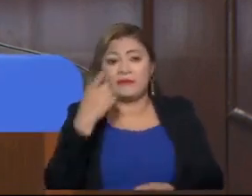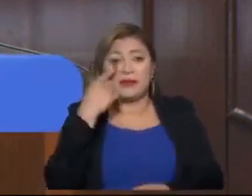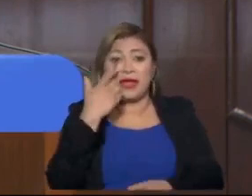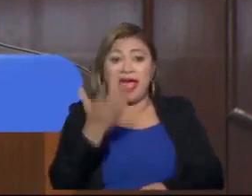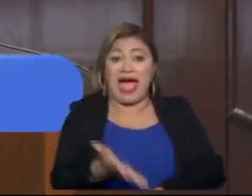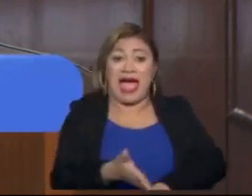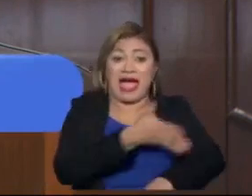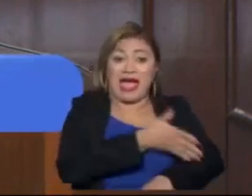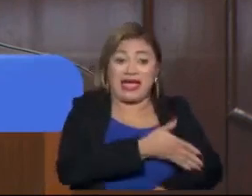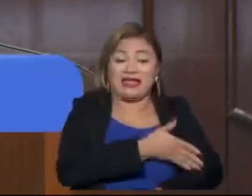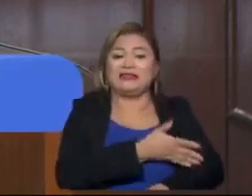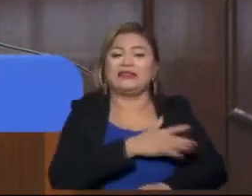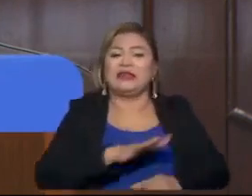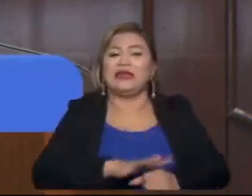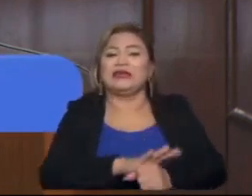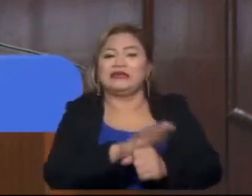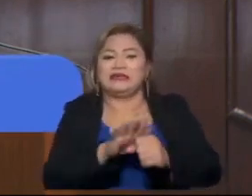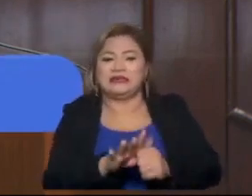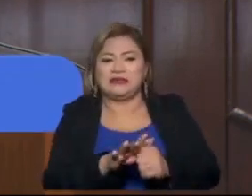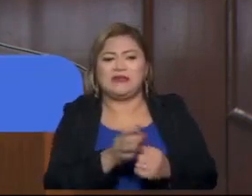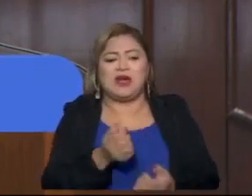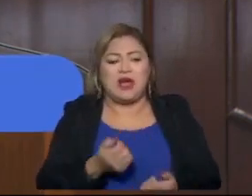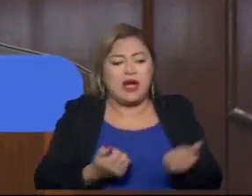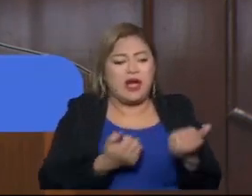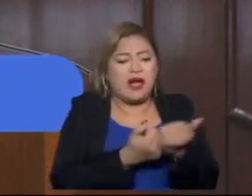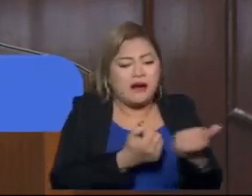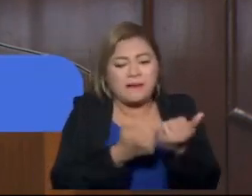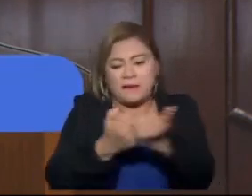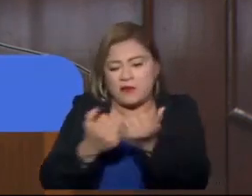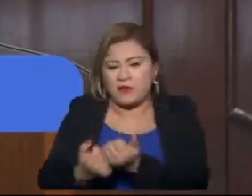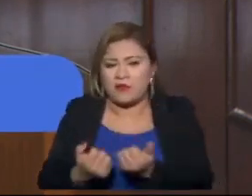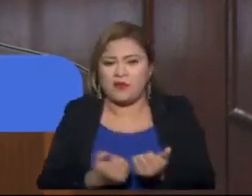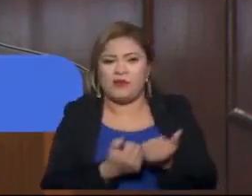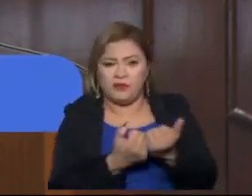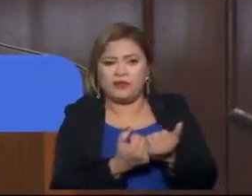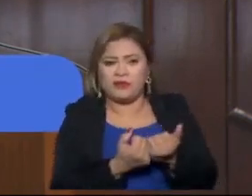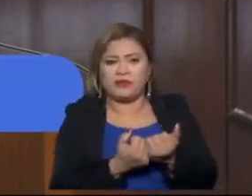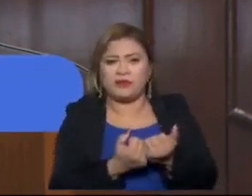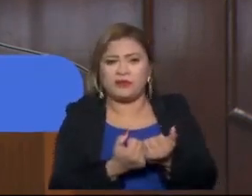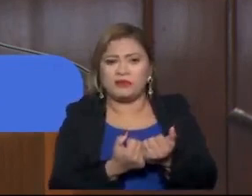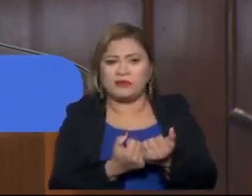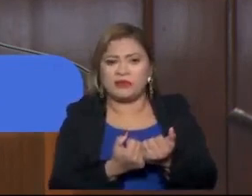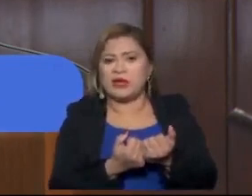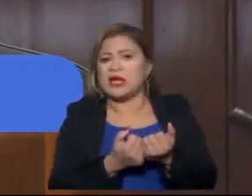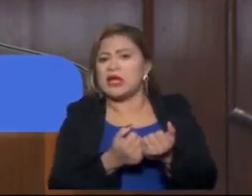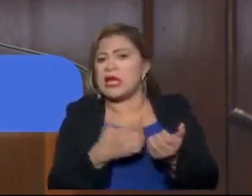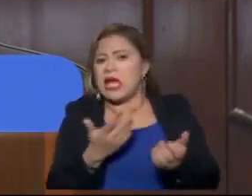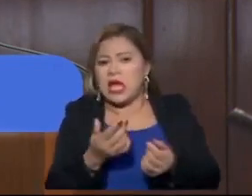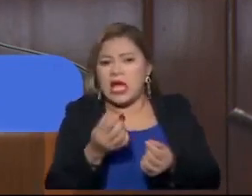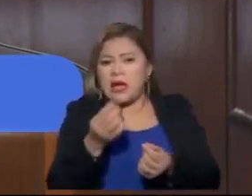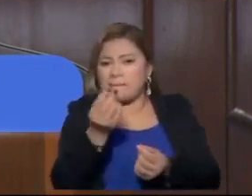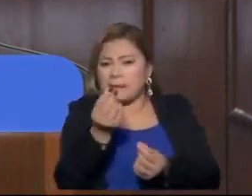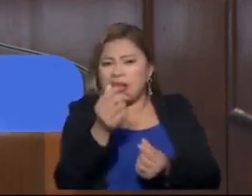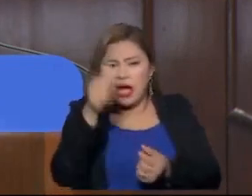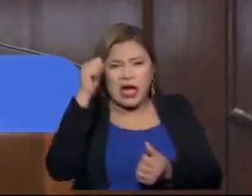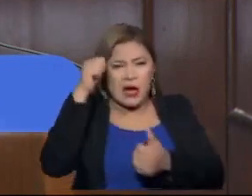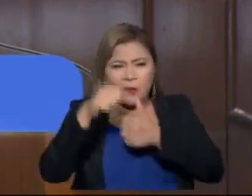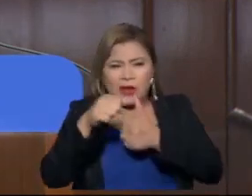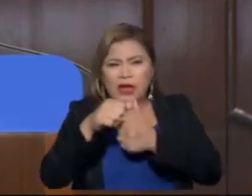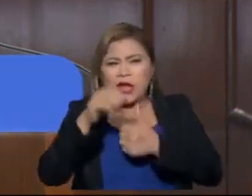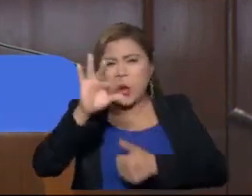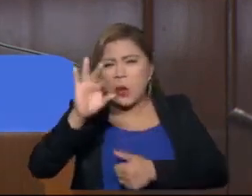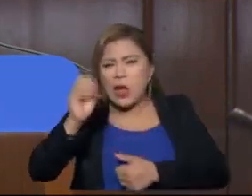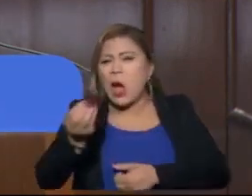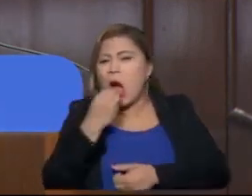no hubiera existido el Plan Panamá Solidario con todas sus acciones, la pobreza en nuestro país